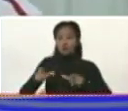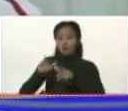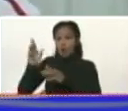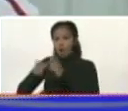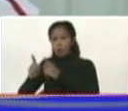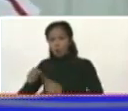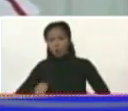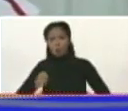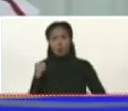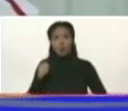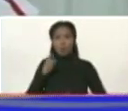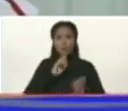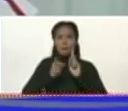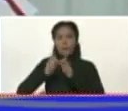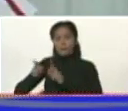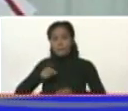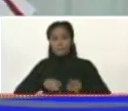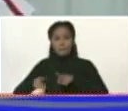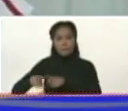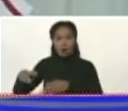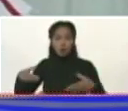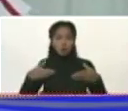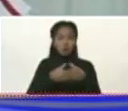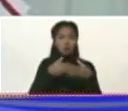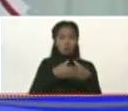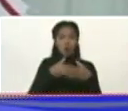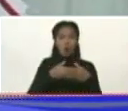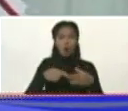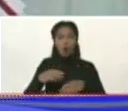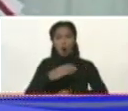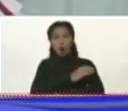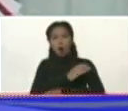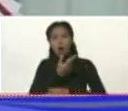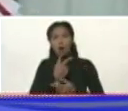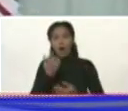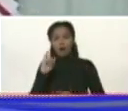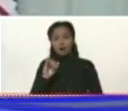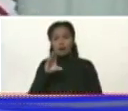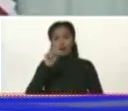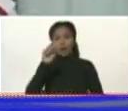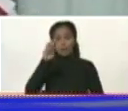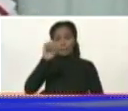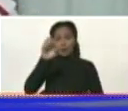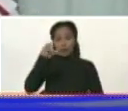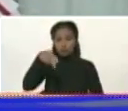policía, coordinados con los grupos nazis del señor Camacho,